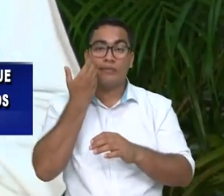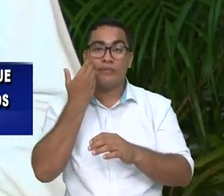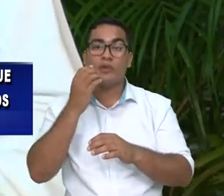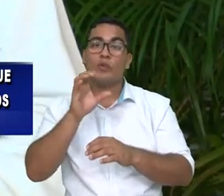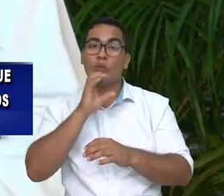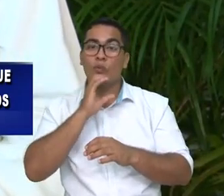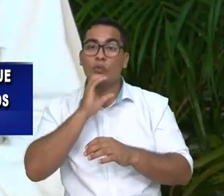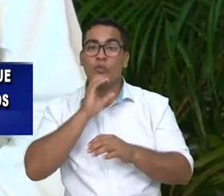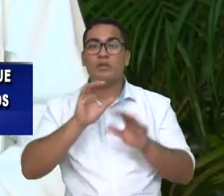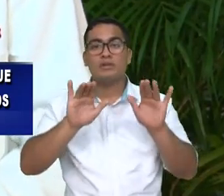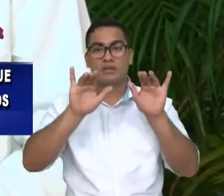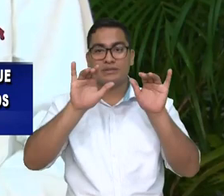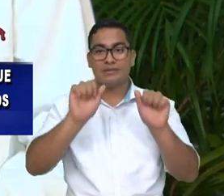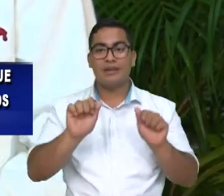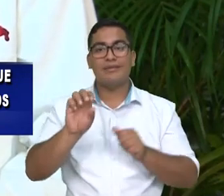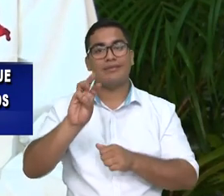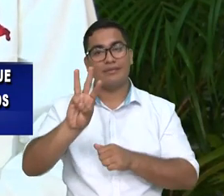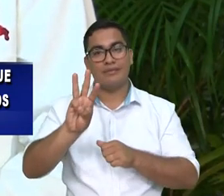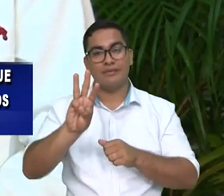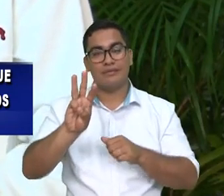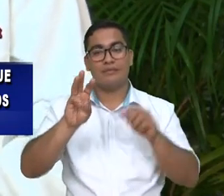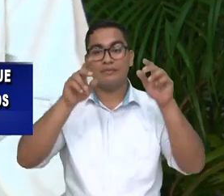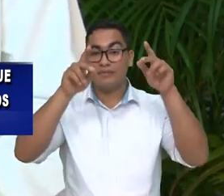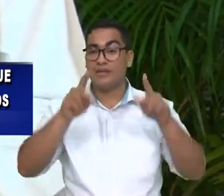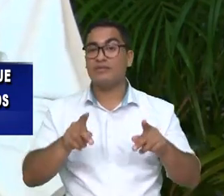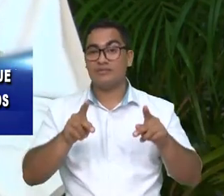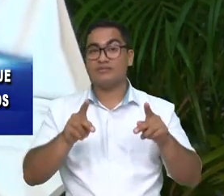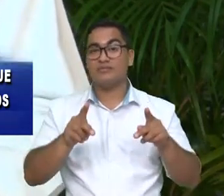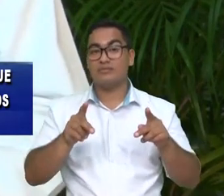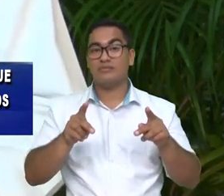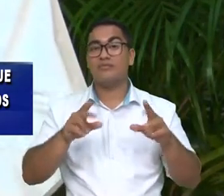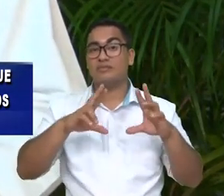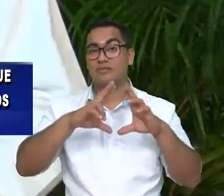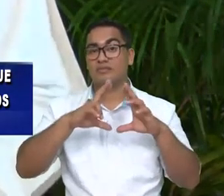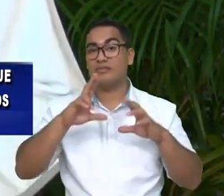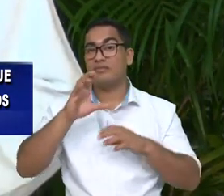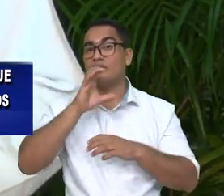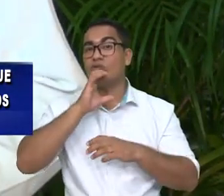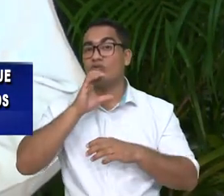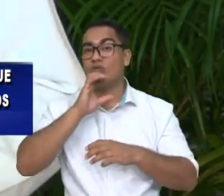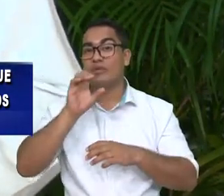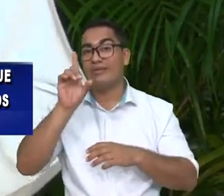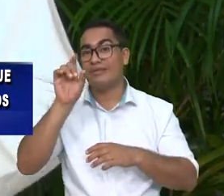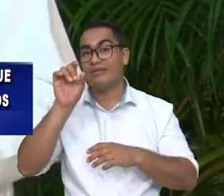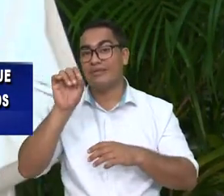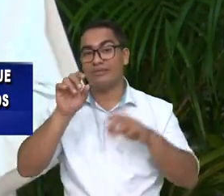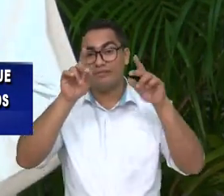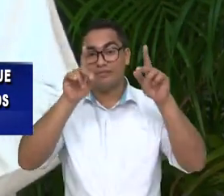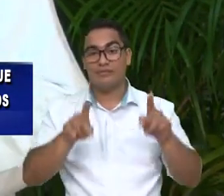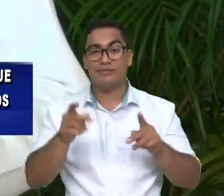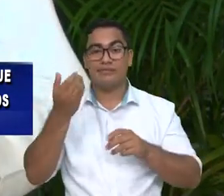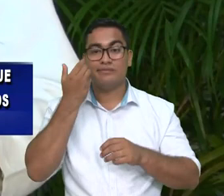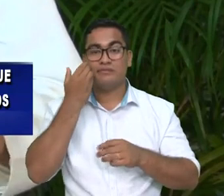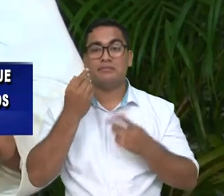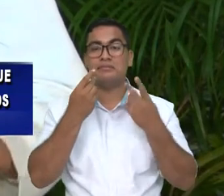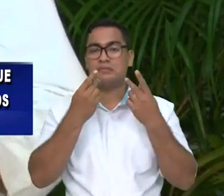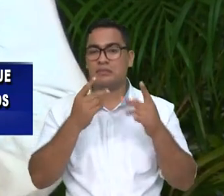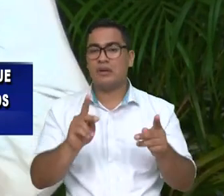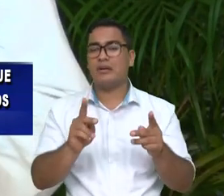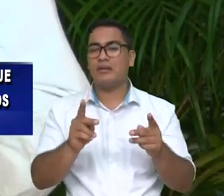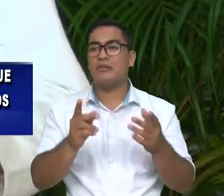reportaron 3 casos más en nuestro país, tenemos 10 casos, pero todos han sido